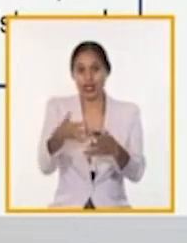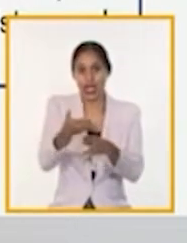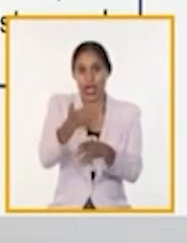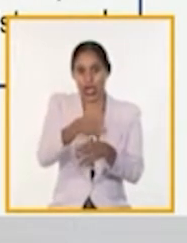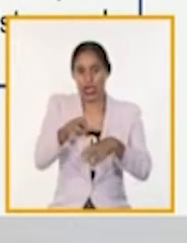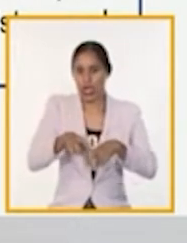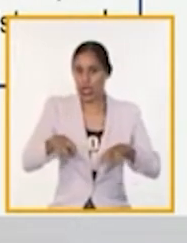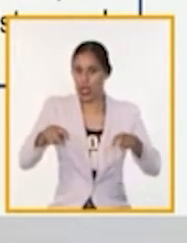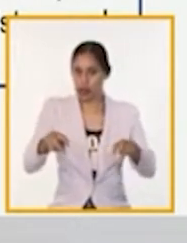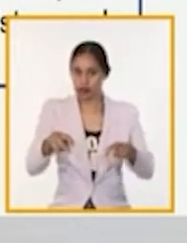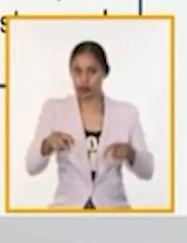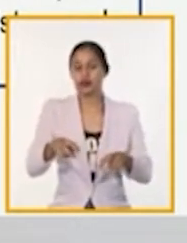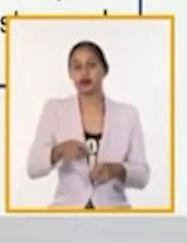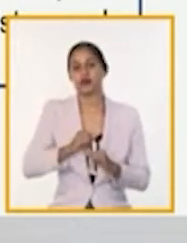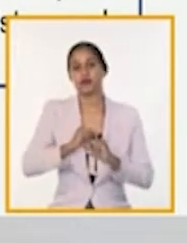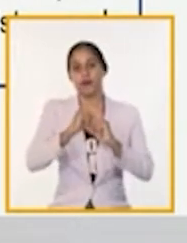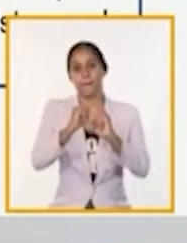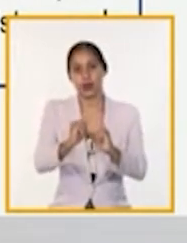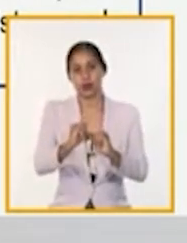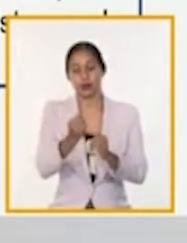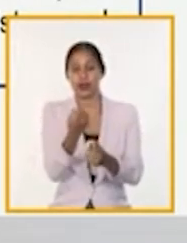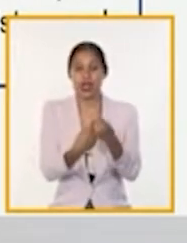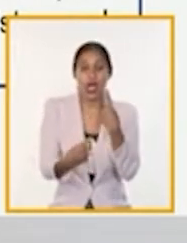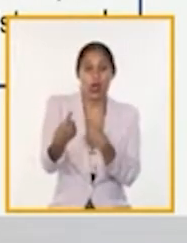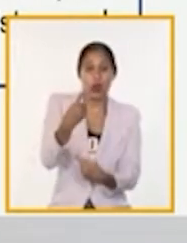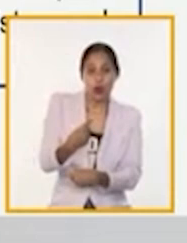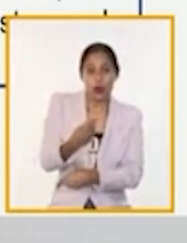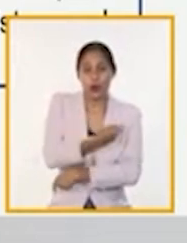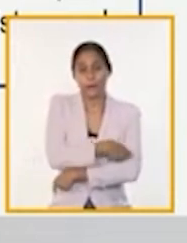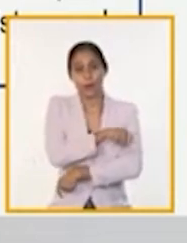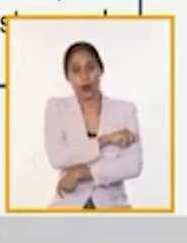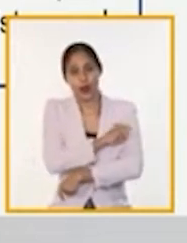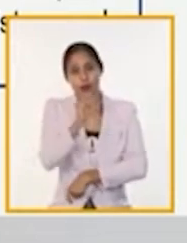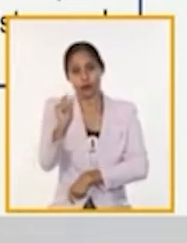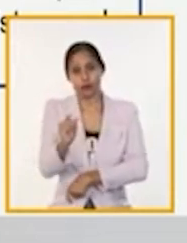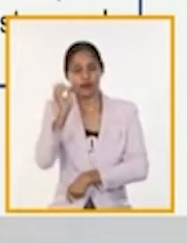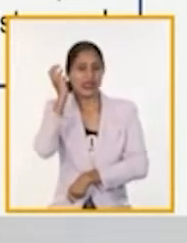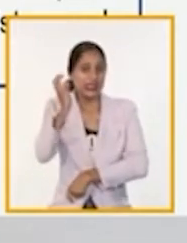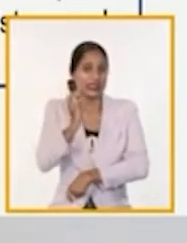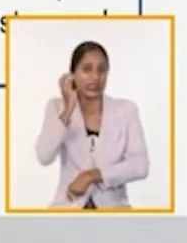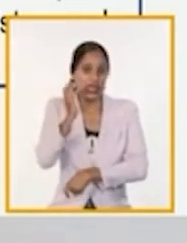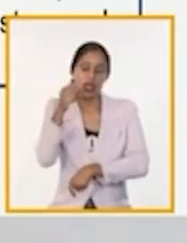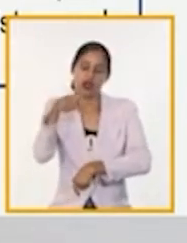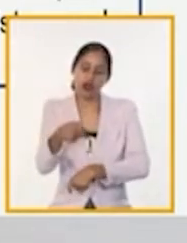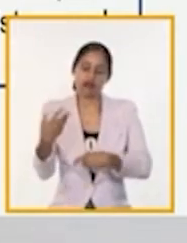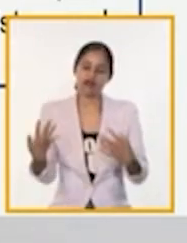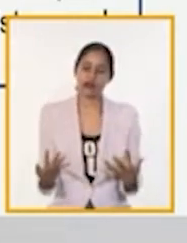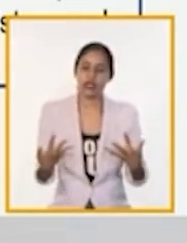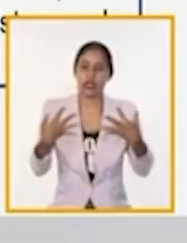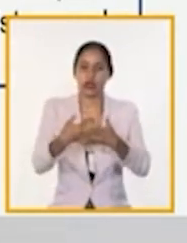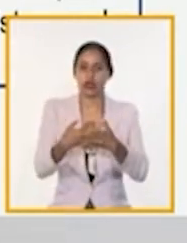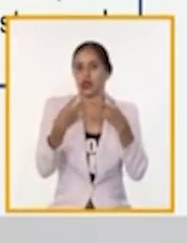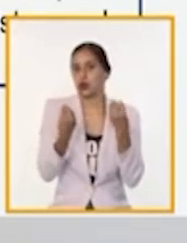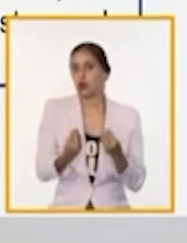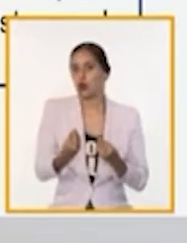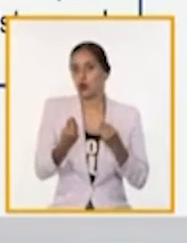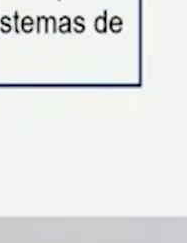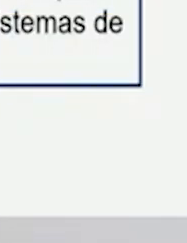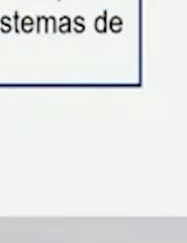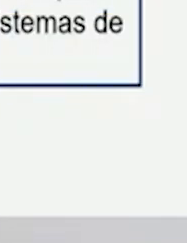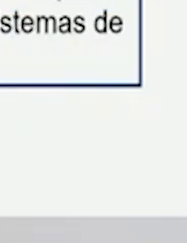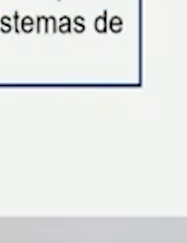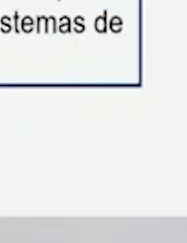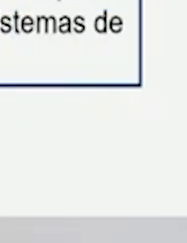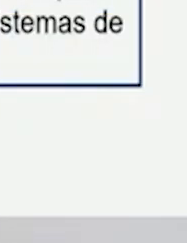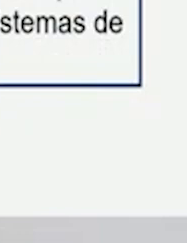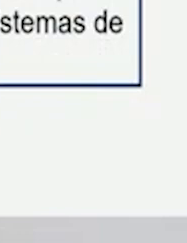popular porque mucho la población y y y muchos criterios están relacionados con Cómo estos órganos ejercen su